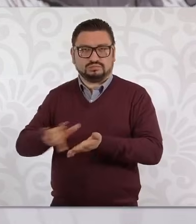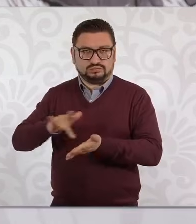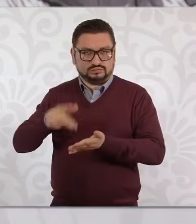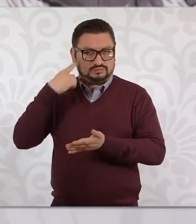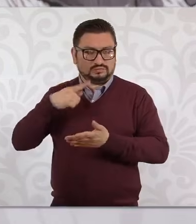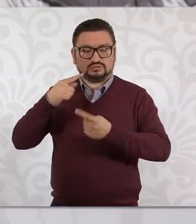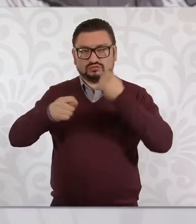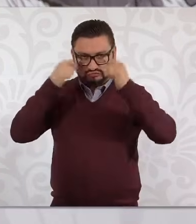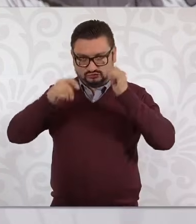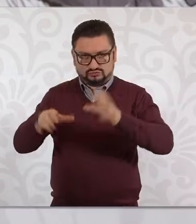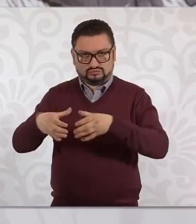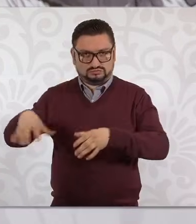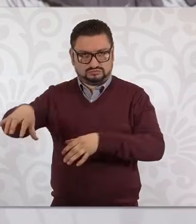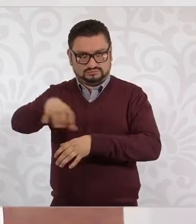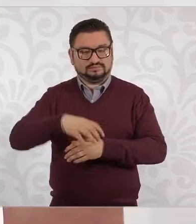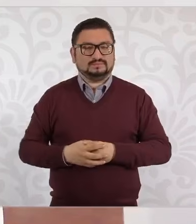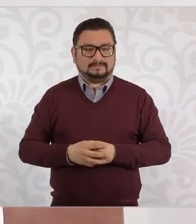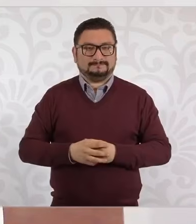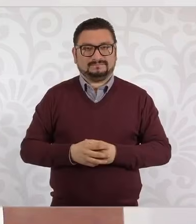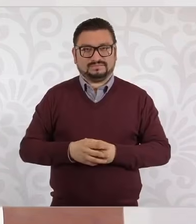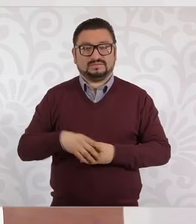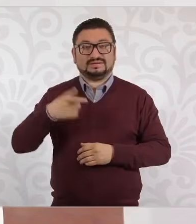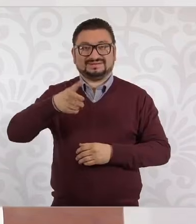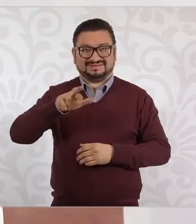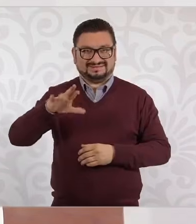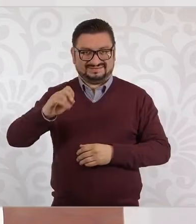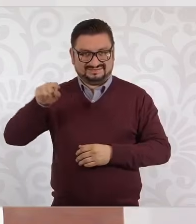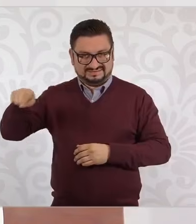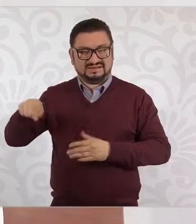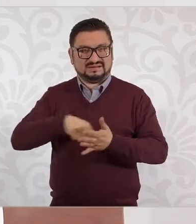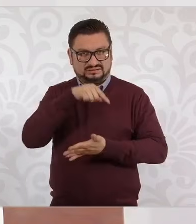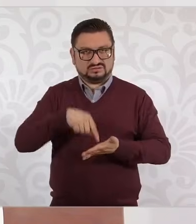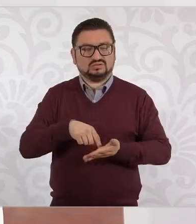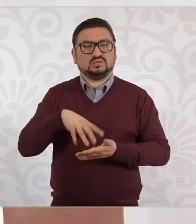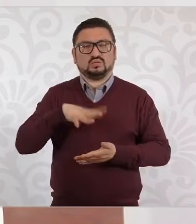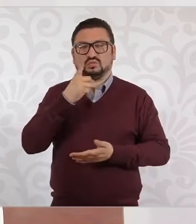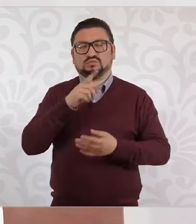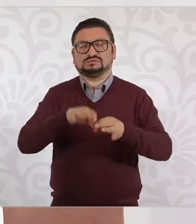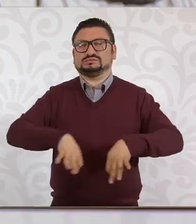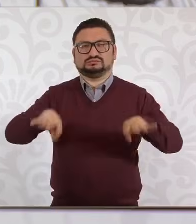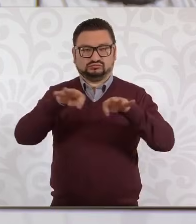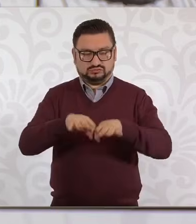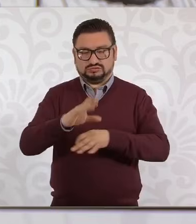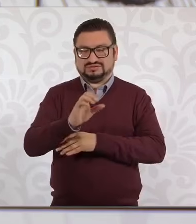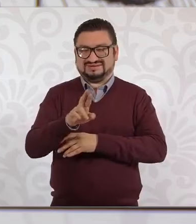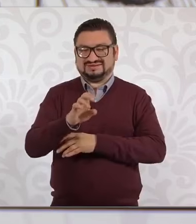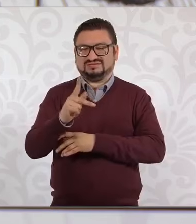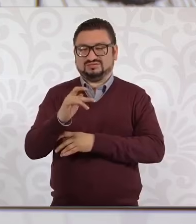turismo comunitario. En particular en Quintana Roo hay un área muy importante cerca de Carrillo